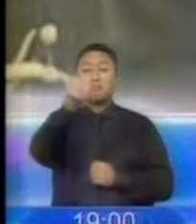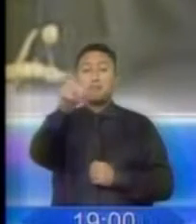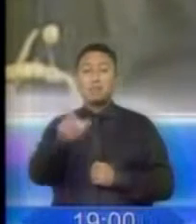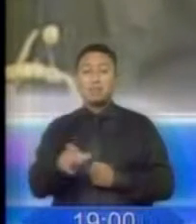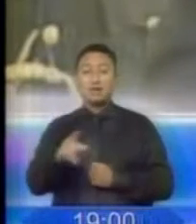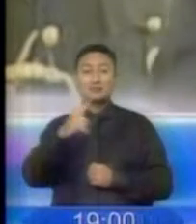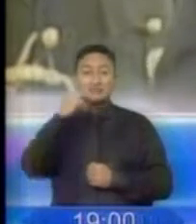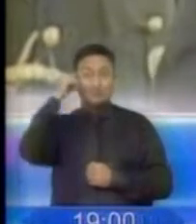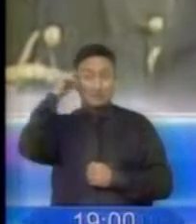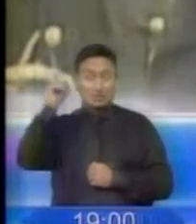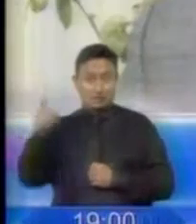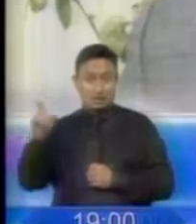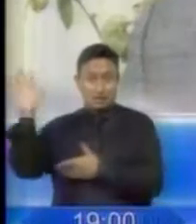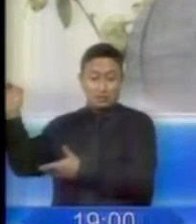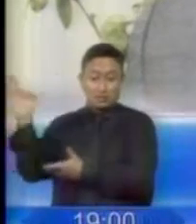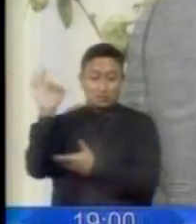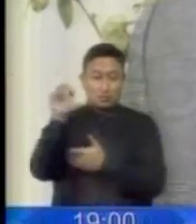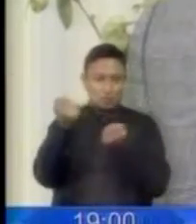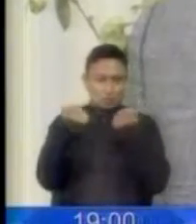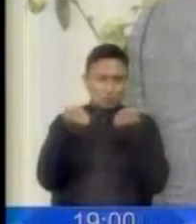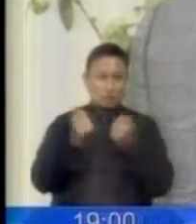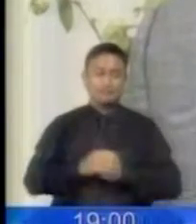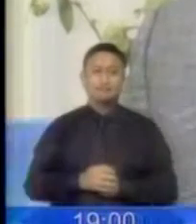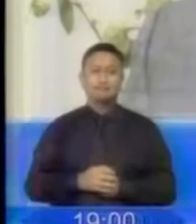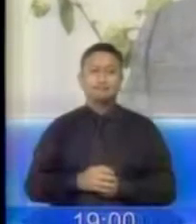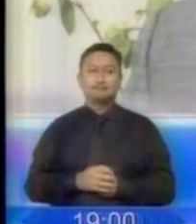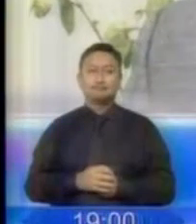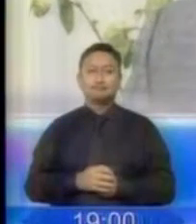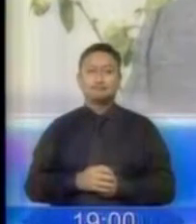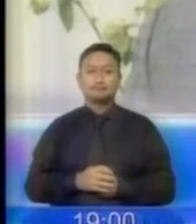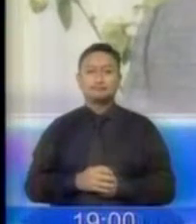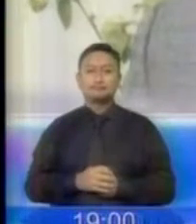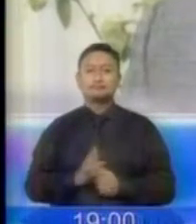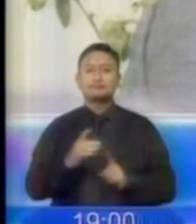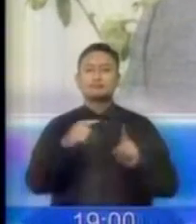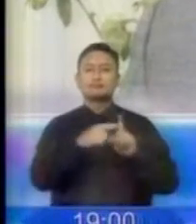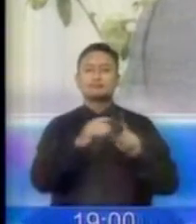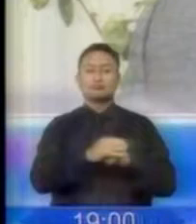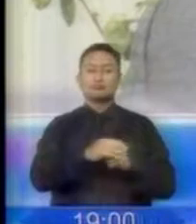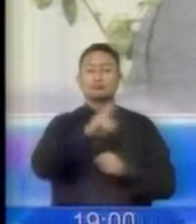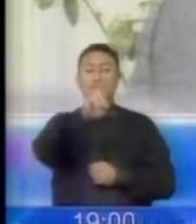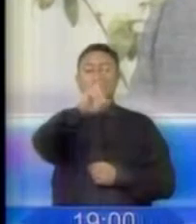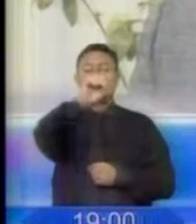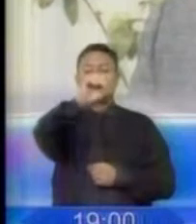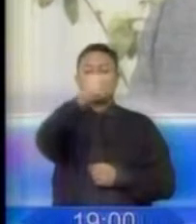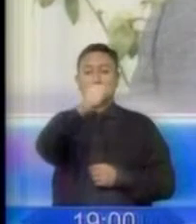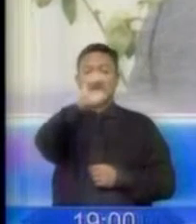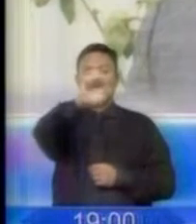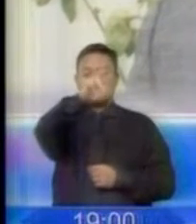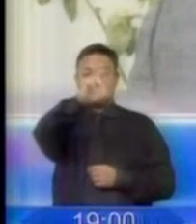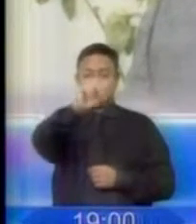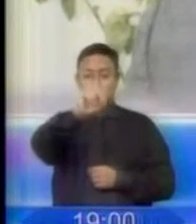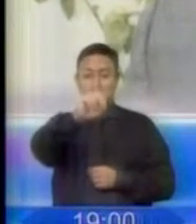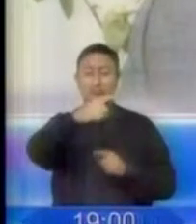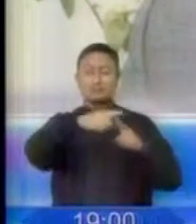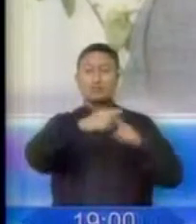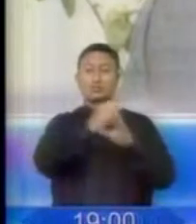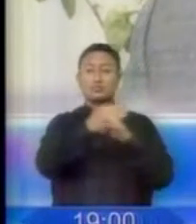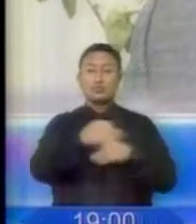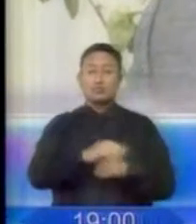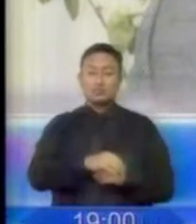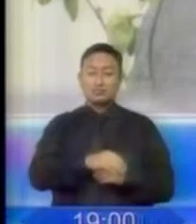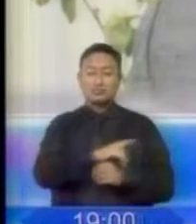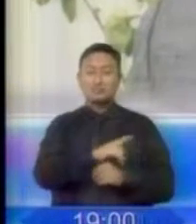exmandatario Rafael Correa. Había información con relación al señor Santiago Rosero, un exfuncionario de la UCSI,